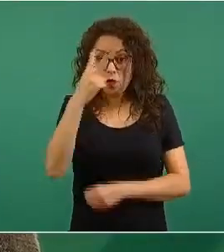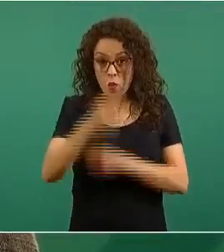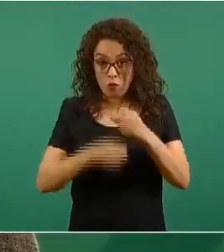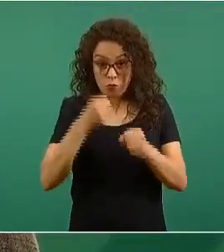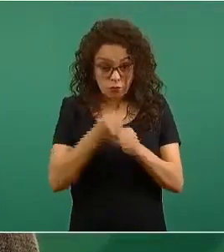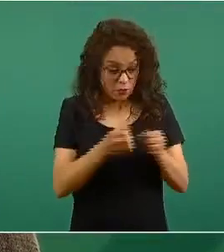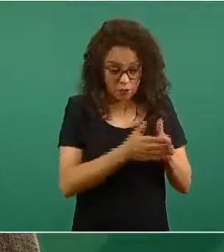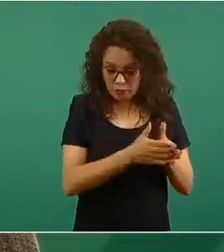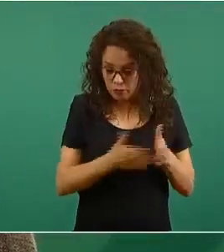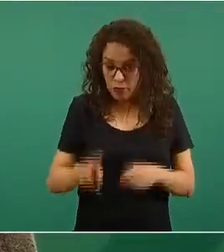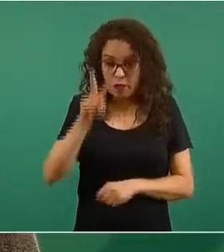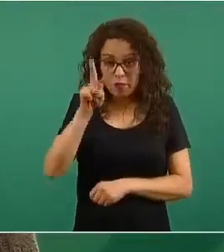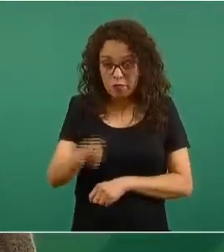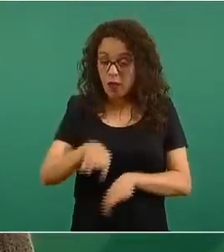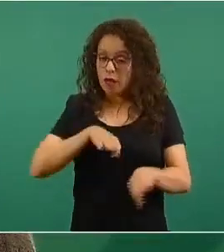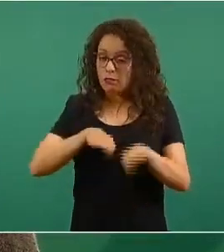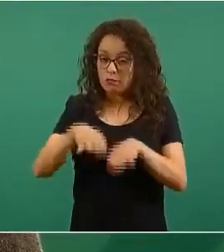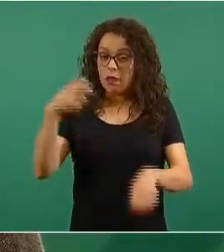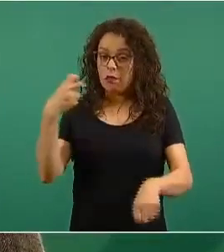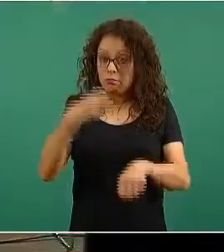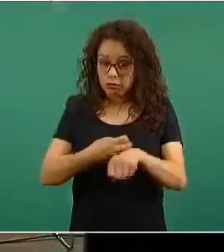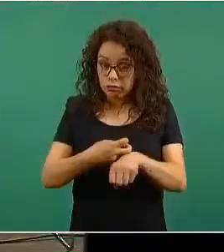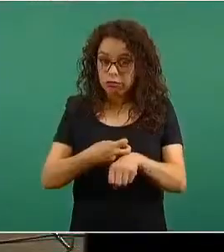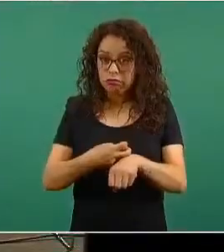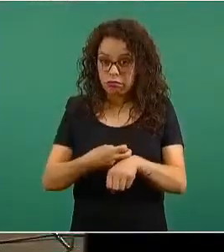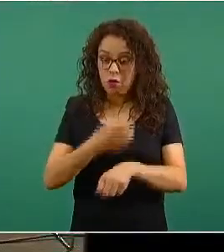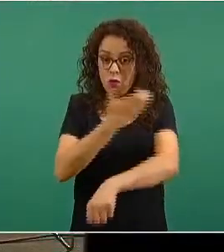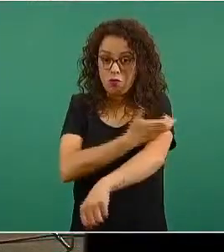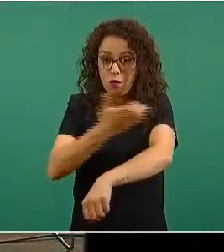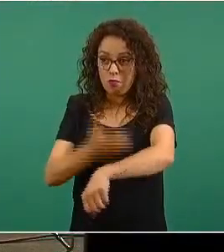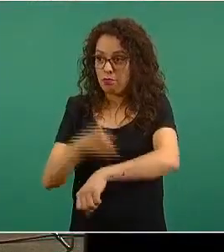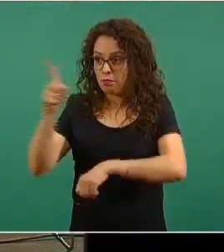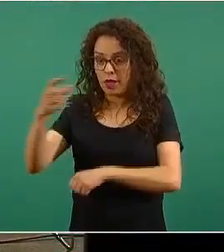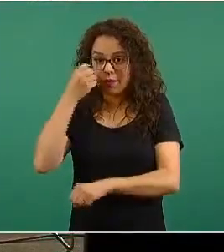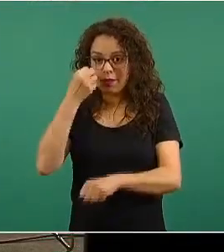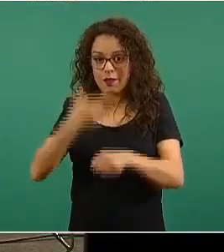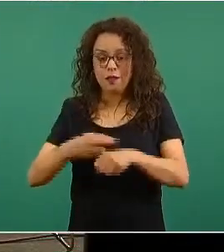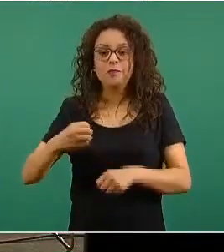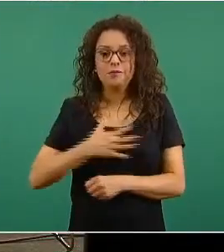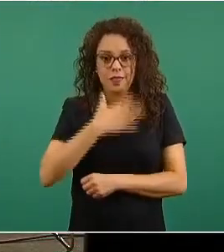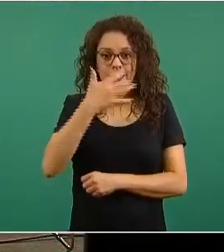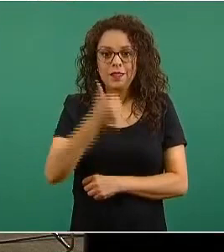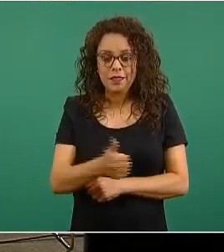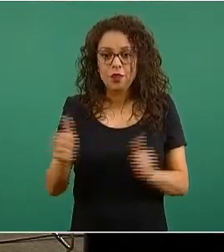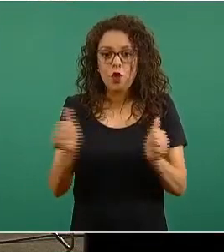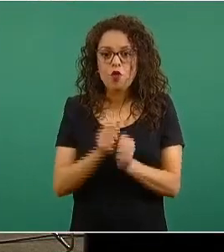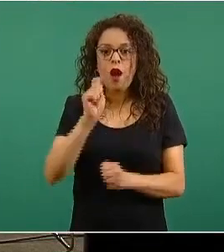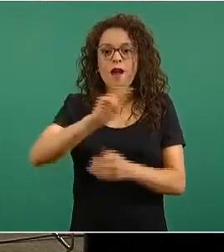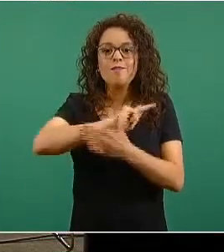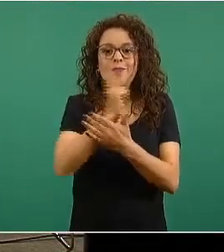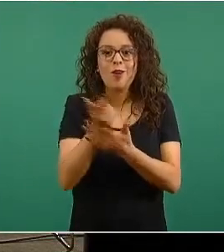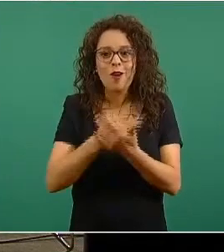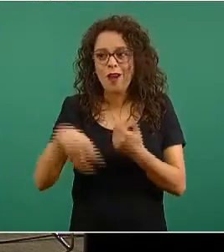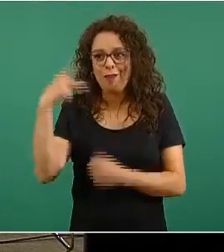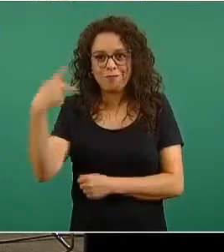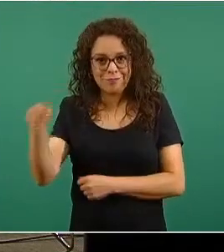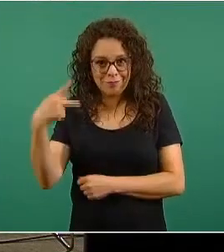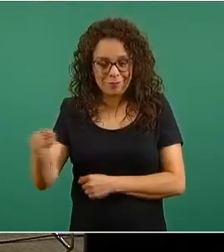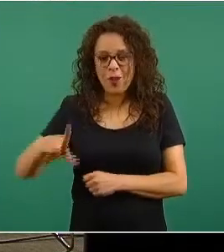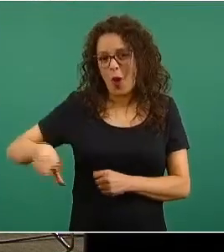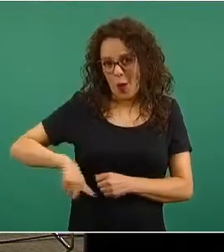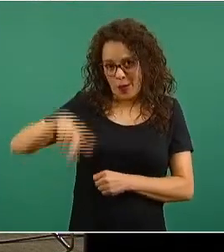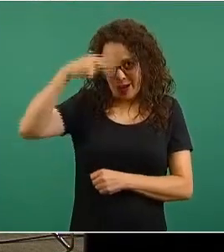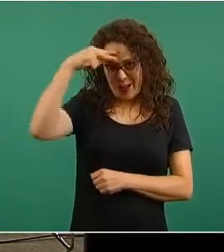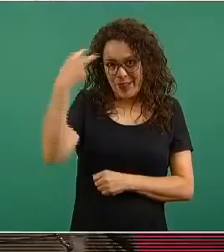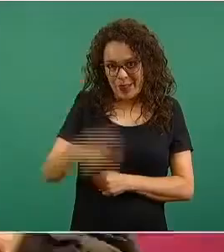trabajando afanosamente nuestros colegas de la Secretaría del Bienestar, precisamente con los programas de bienestar del Gobierno de México,